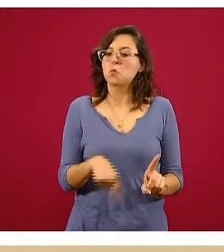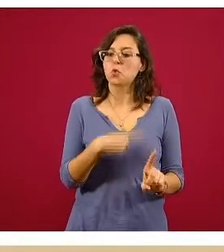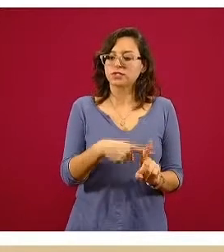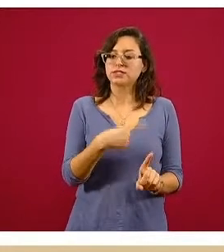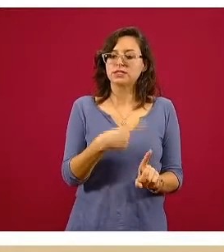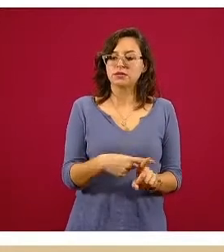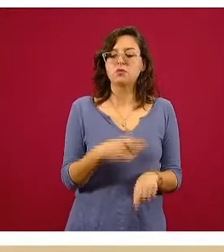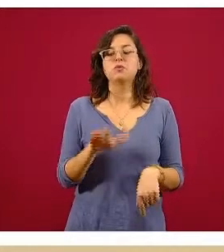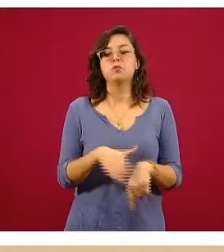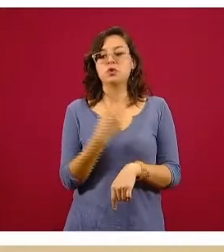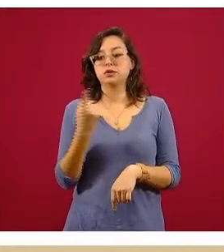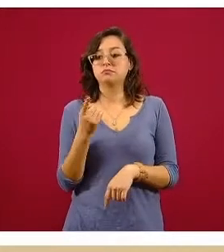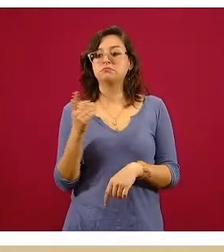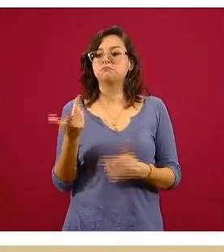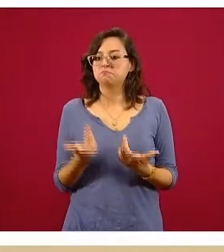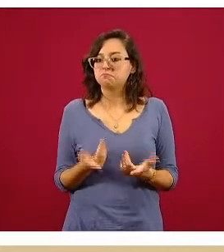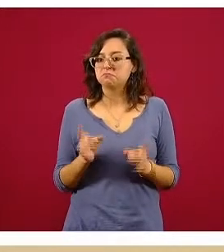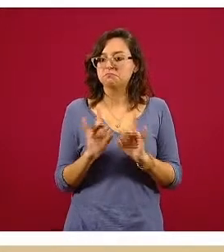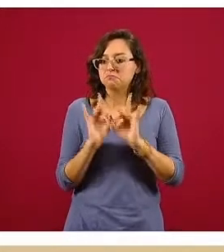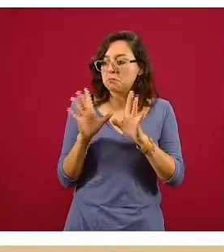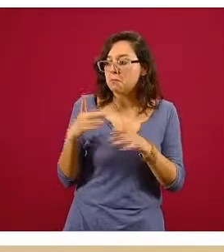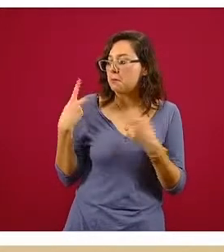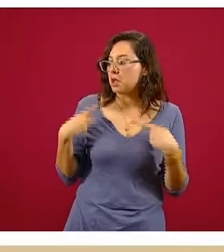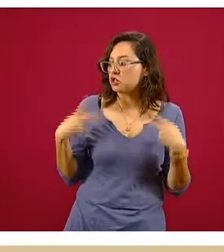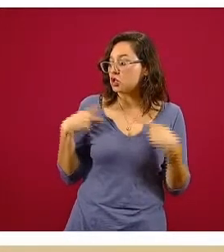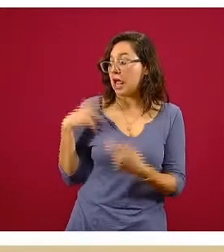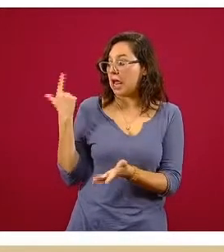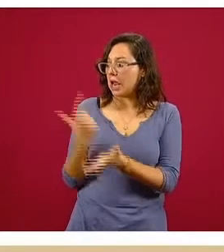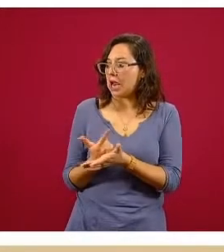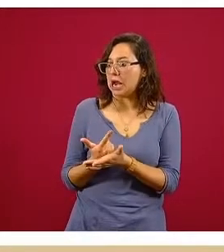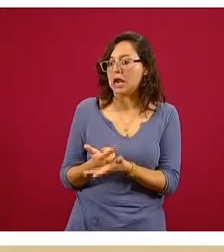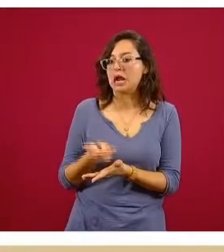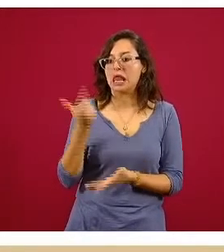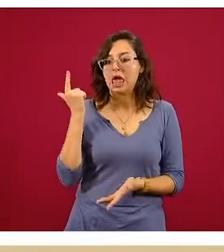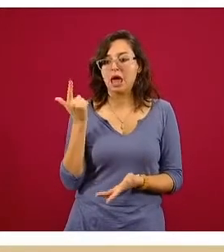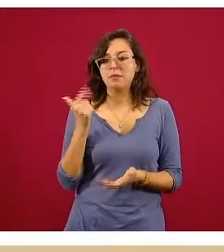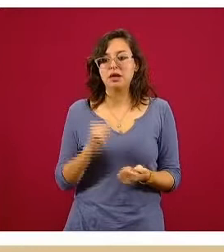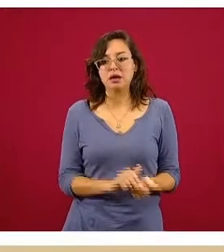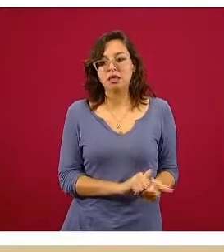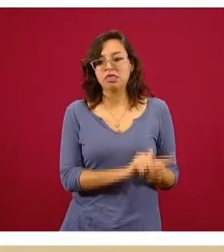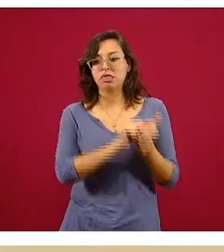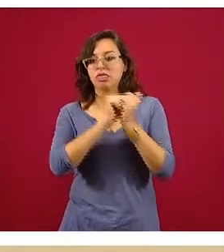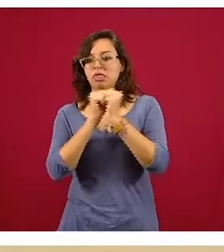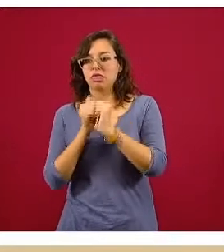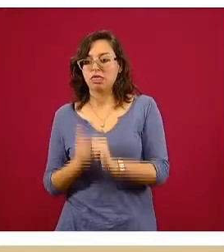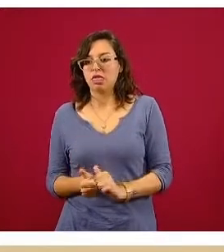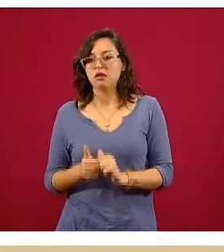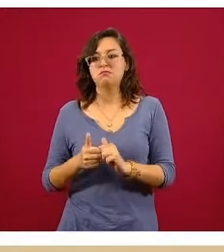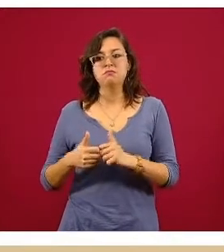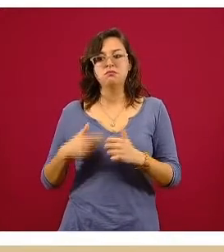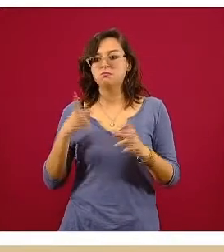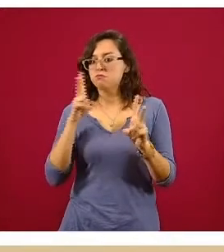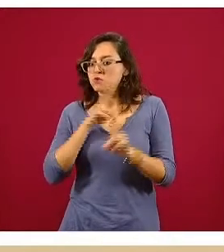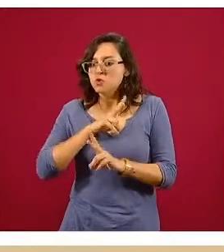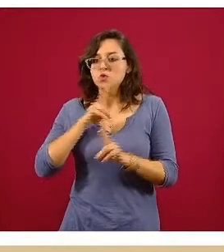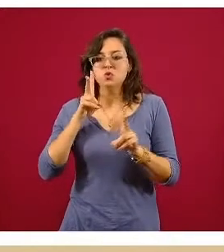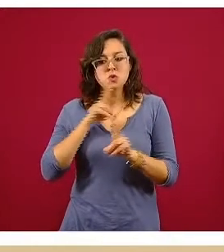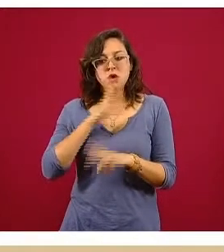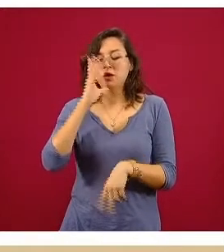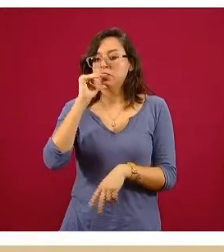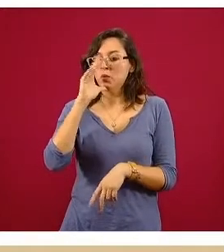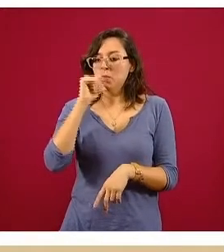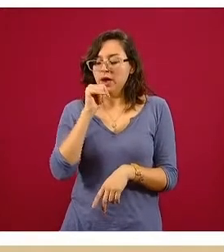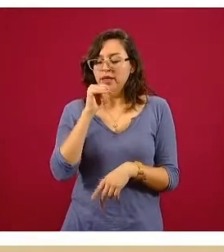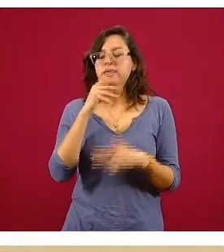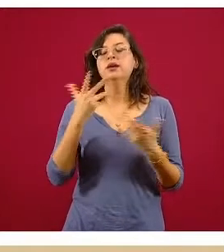porque podrán en su momento dar atención a estos pacientes que están en camas generales y que tengan no una buena progresión de